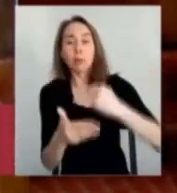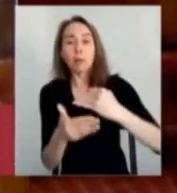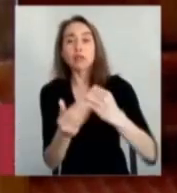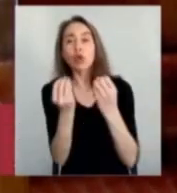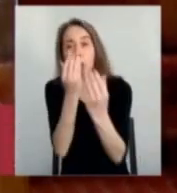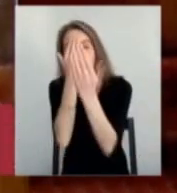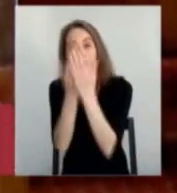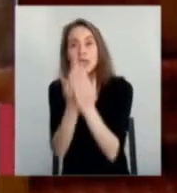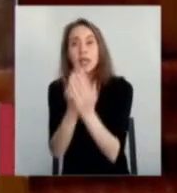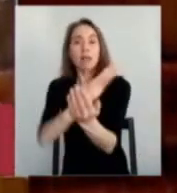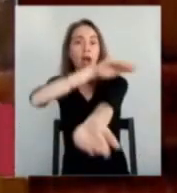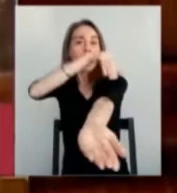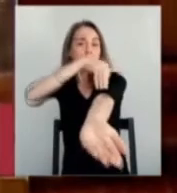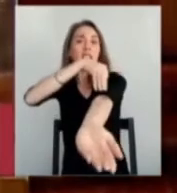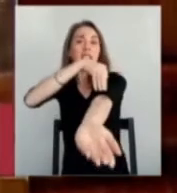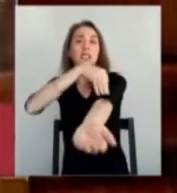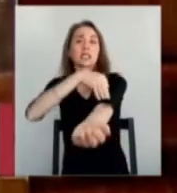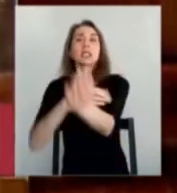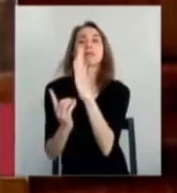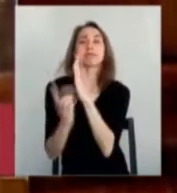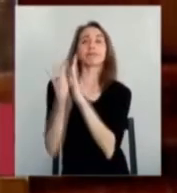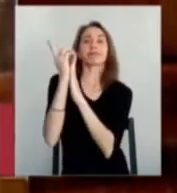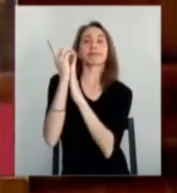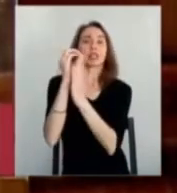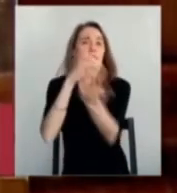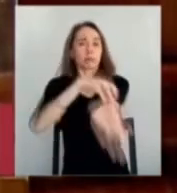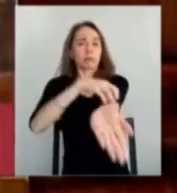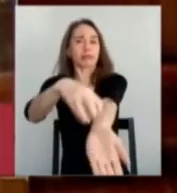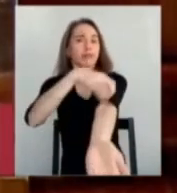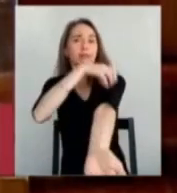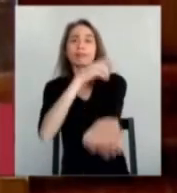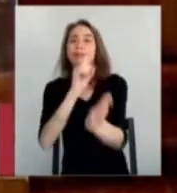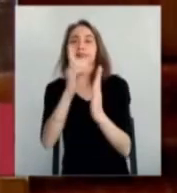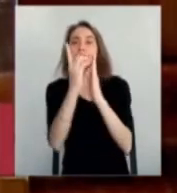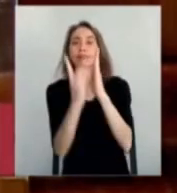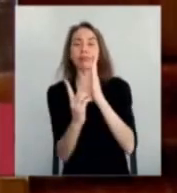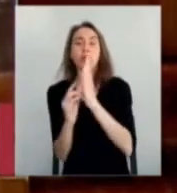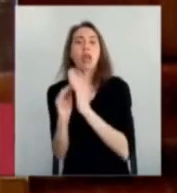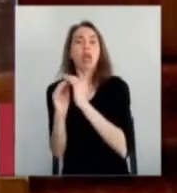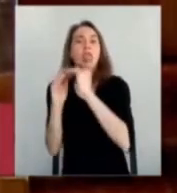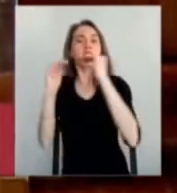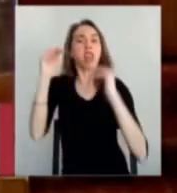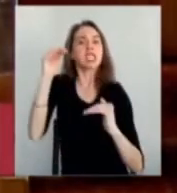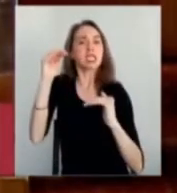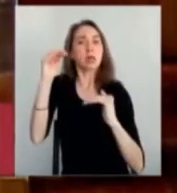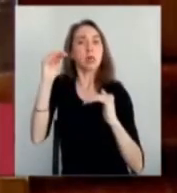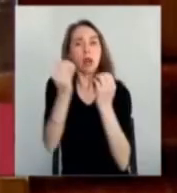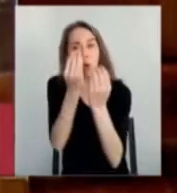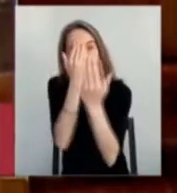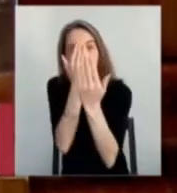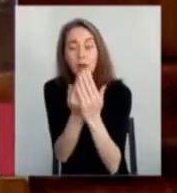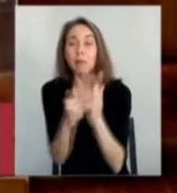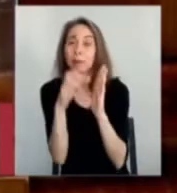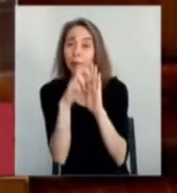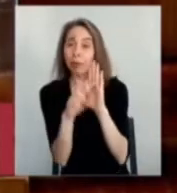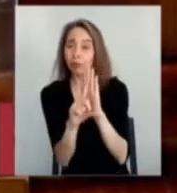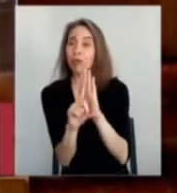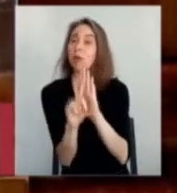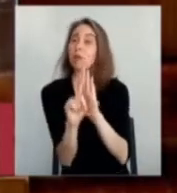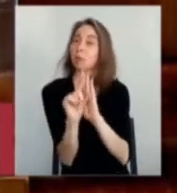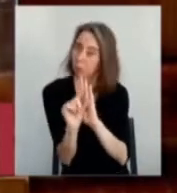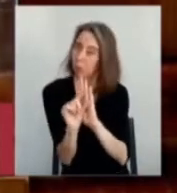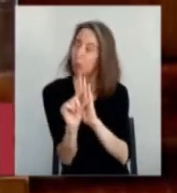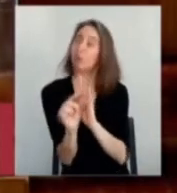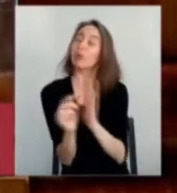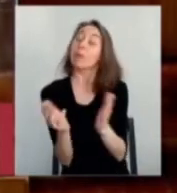en torno al crecimiento como país por lo que el presente proyecto pese a ser modesto por lo menos